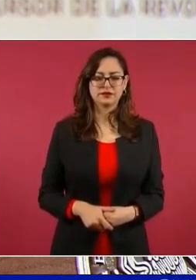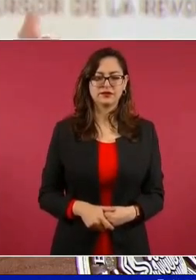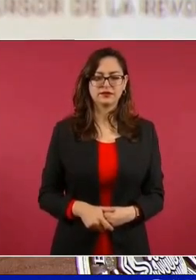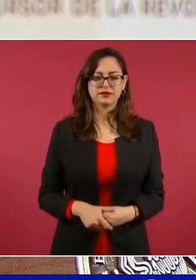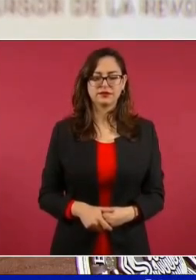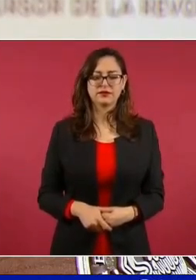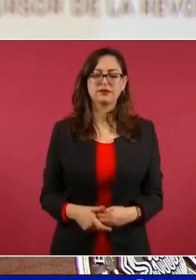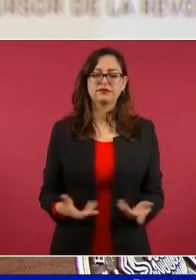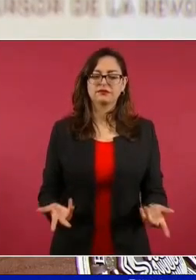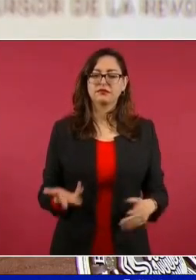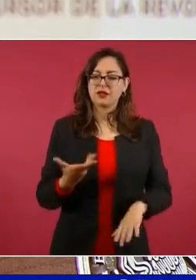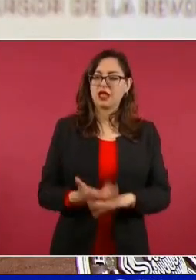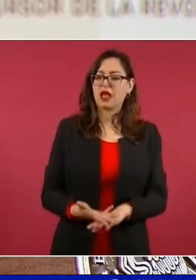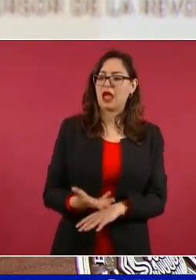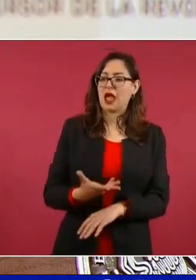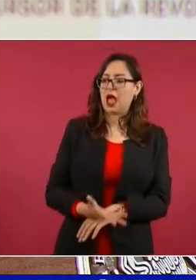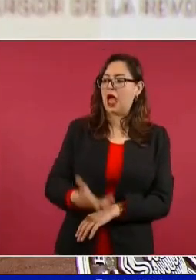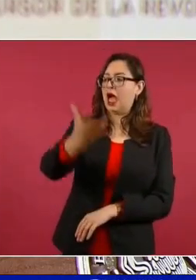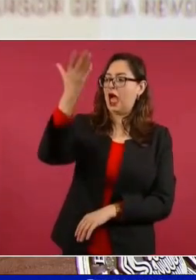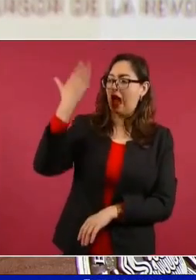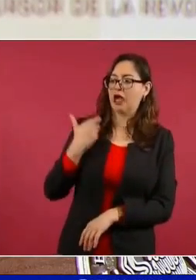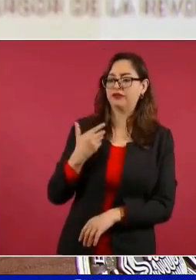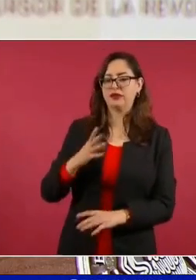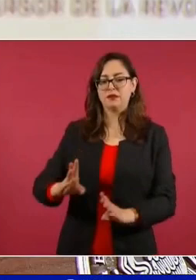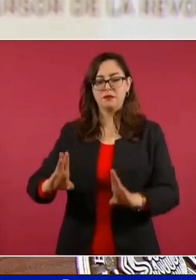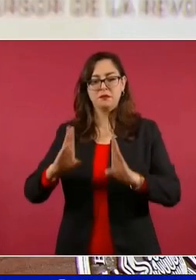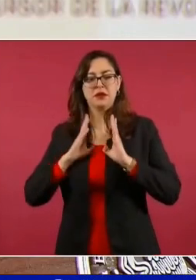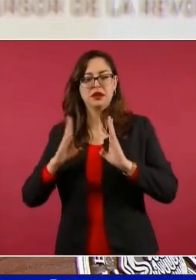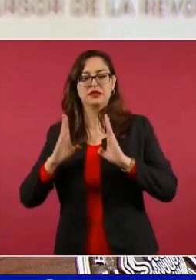permitía al ejército actuar